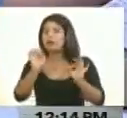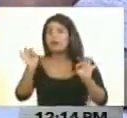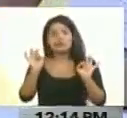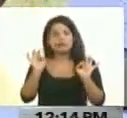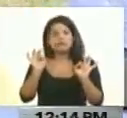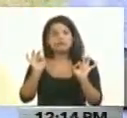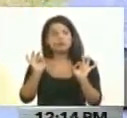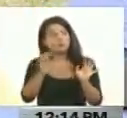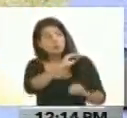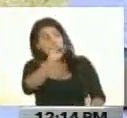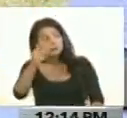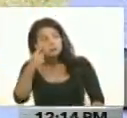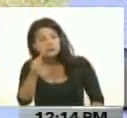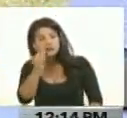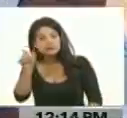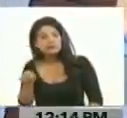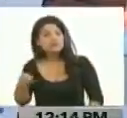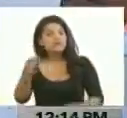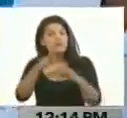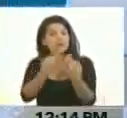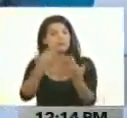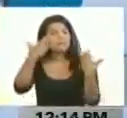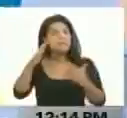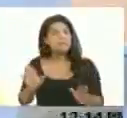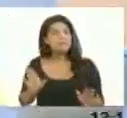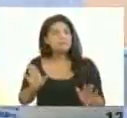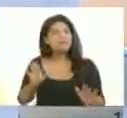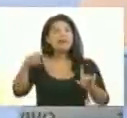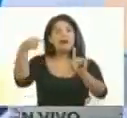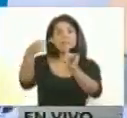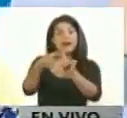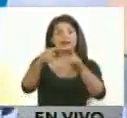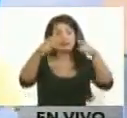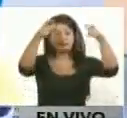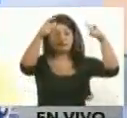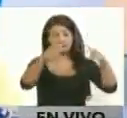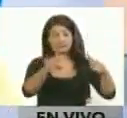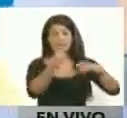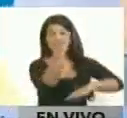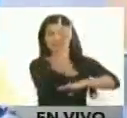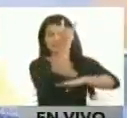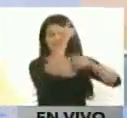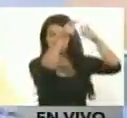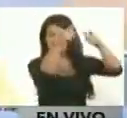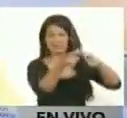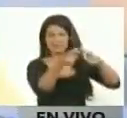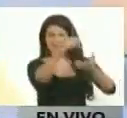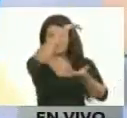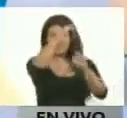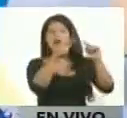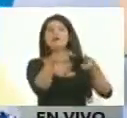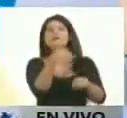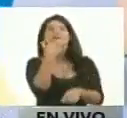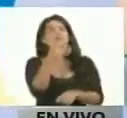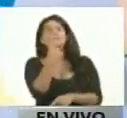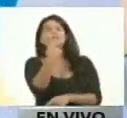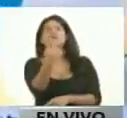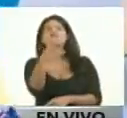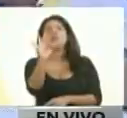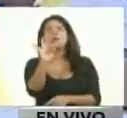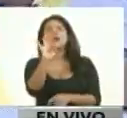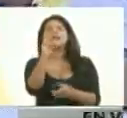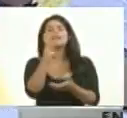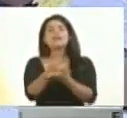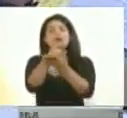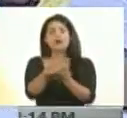un transformador de distribución de esta magnitud tiene un peso aproximado de 150 kilogramos. Quiere decir que no era para ser hurtado,